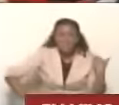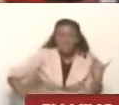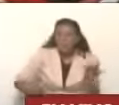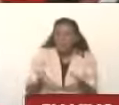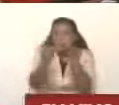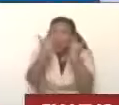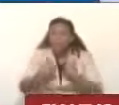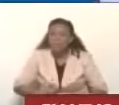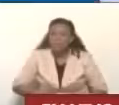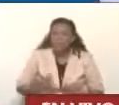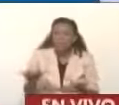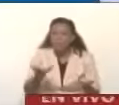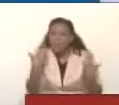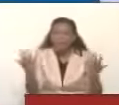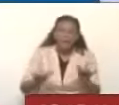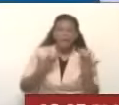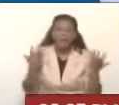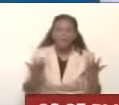Cuéntame.